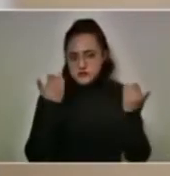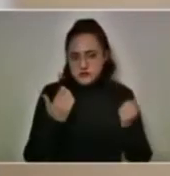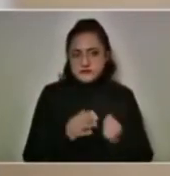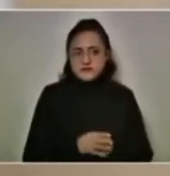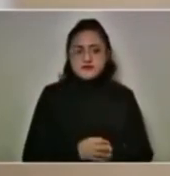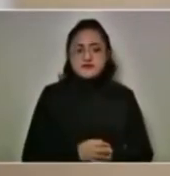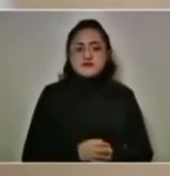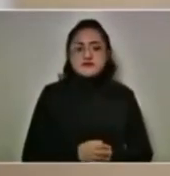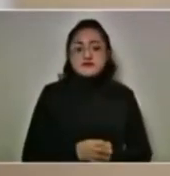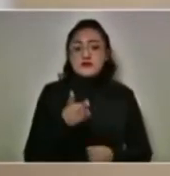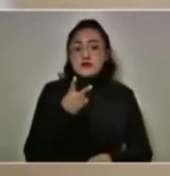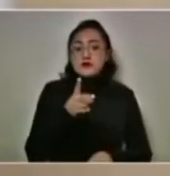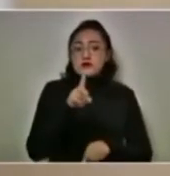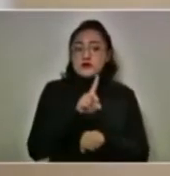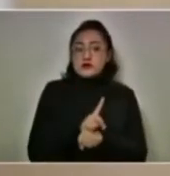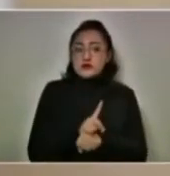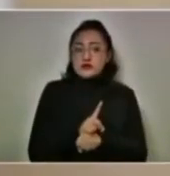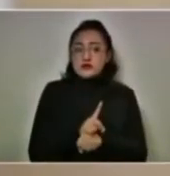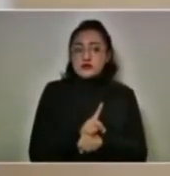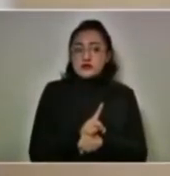Porque ya llevamos 2 días